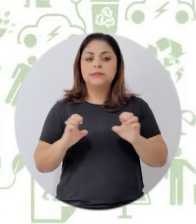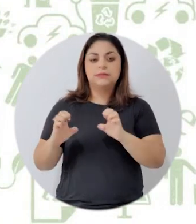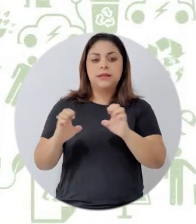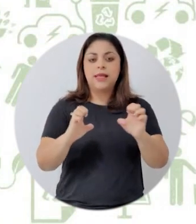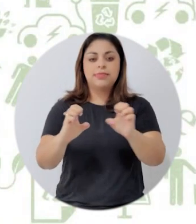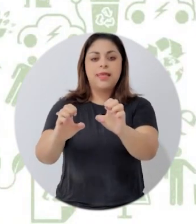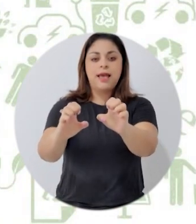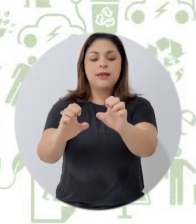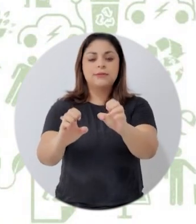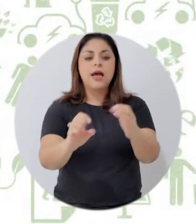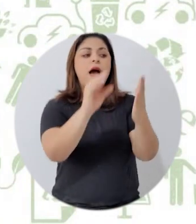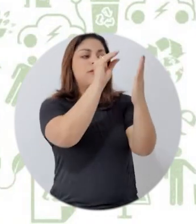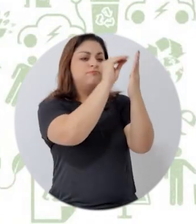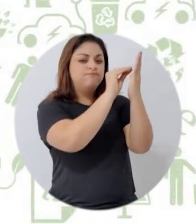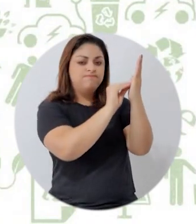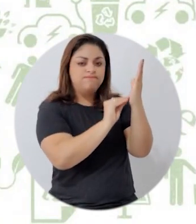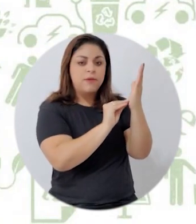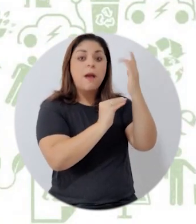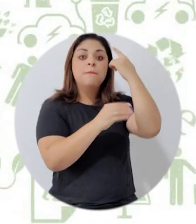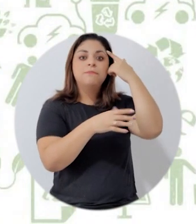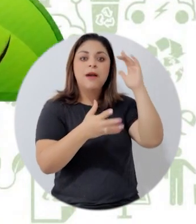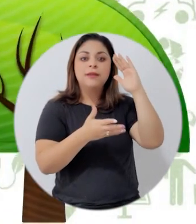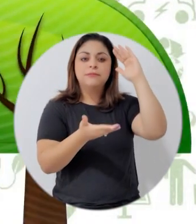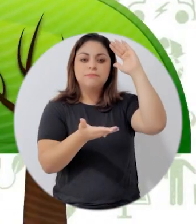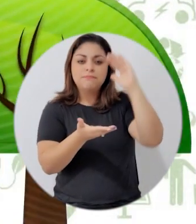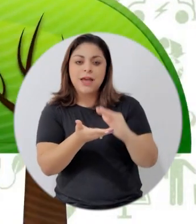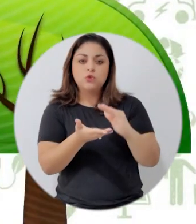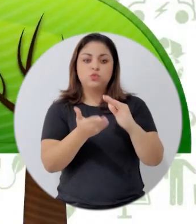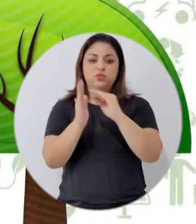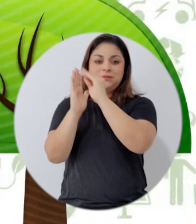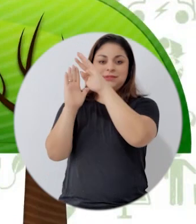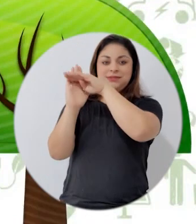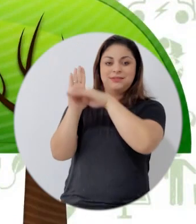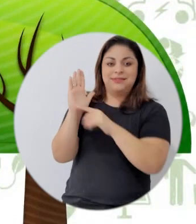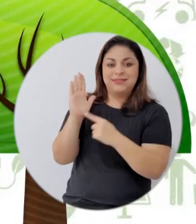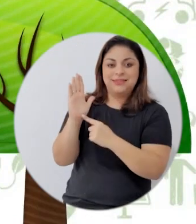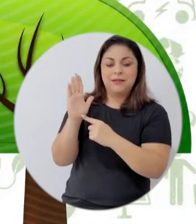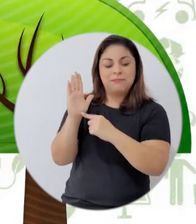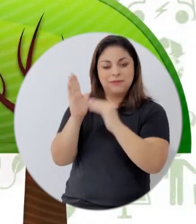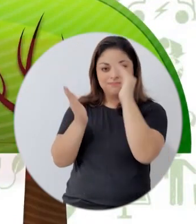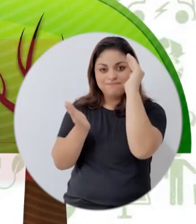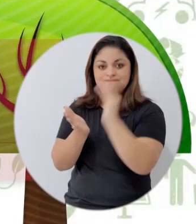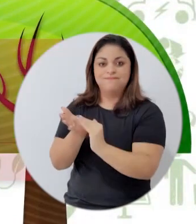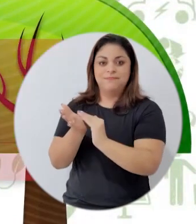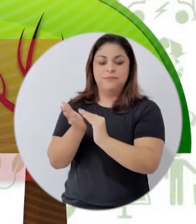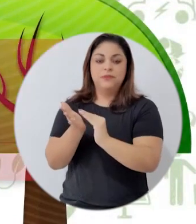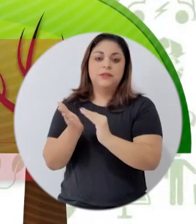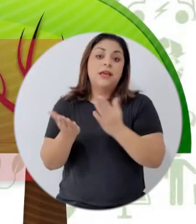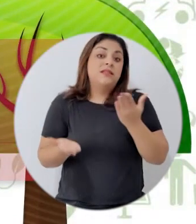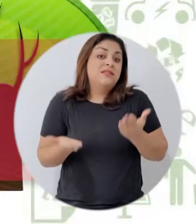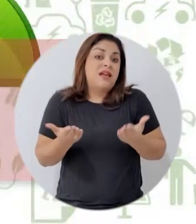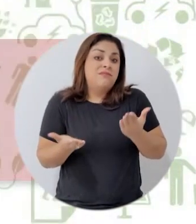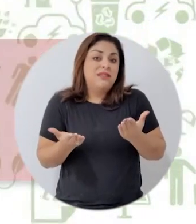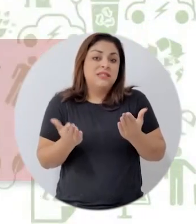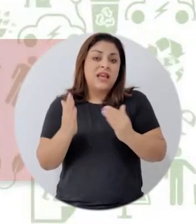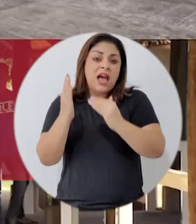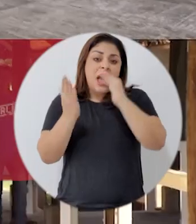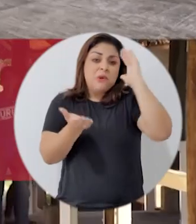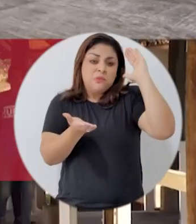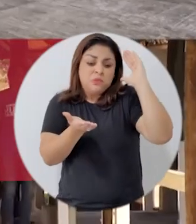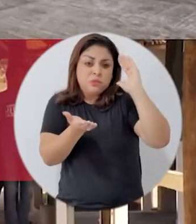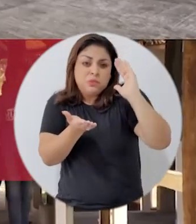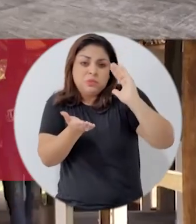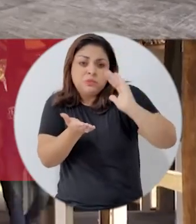estrategias como institución podemos establecer para reducir estas emisiones y en cuáles fuentes. Puede que no sea posible